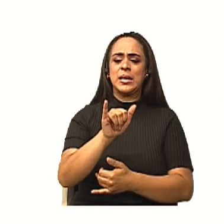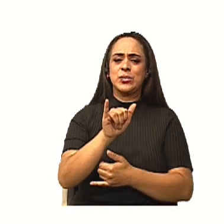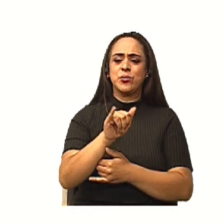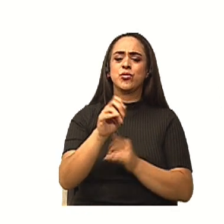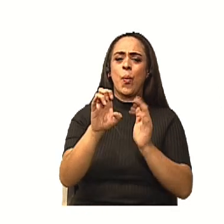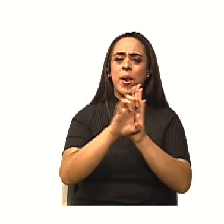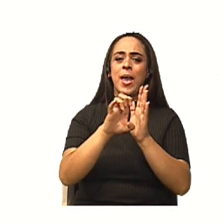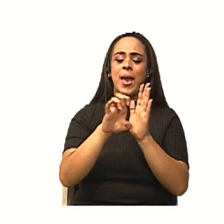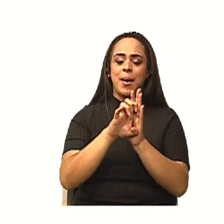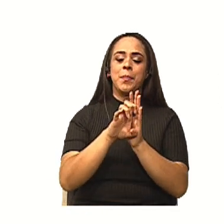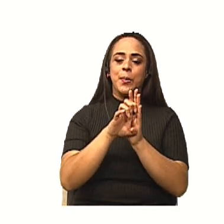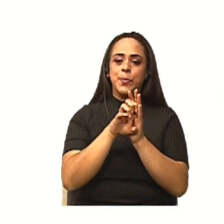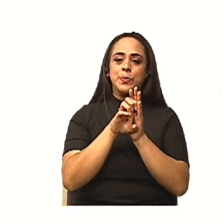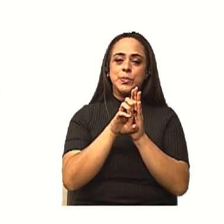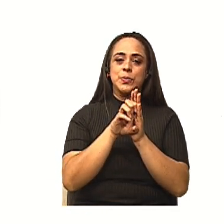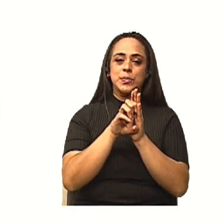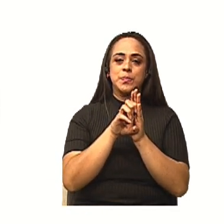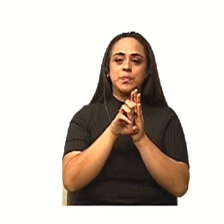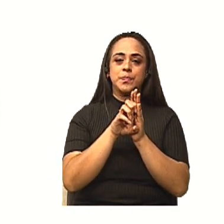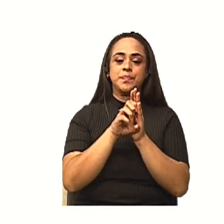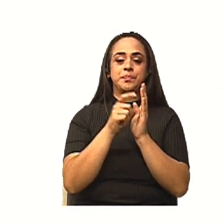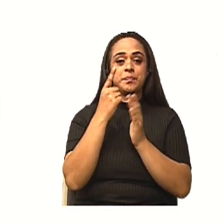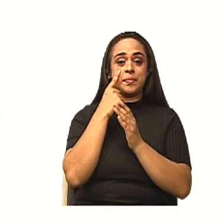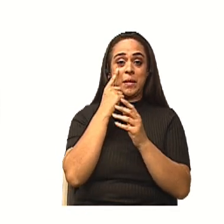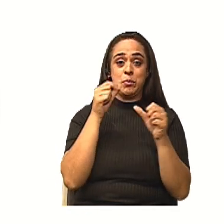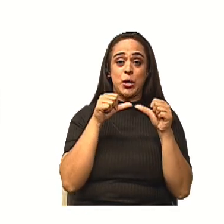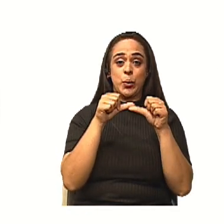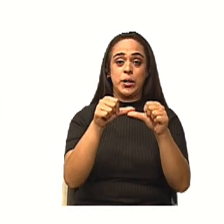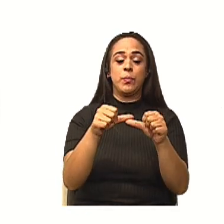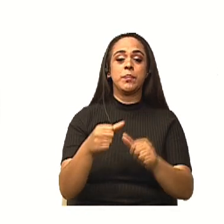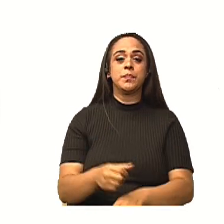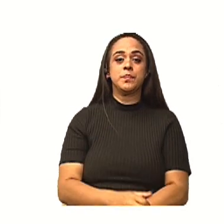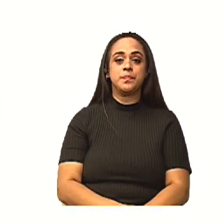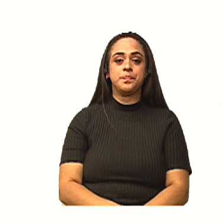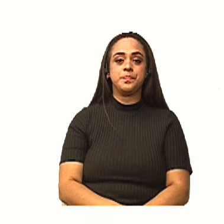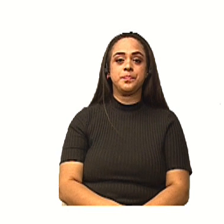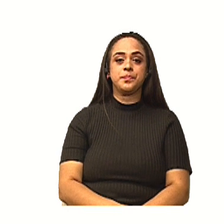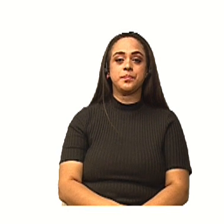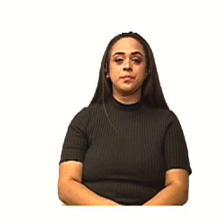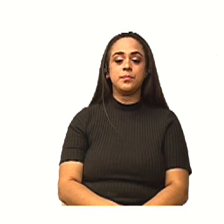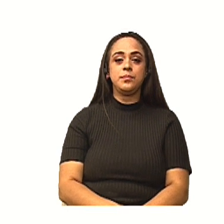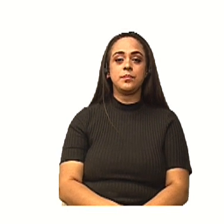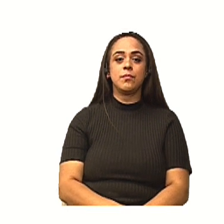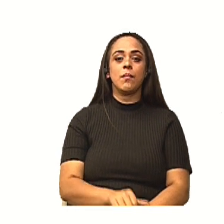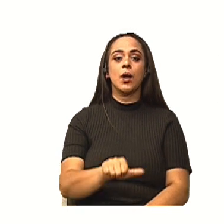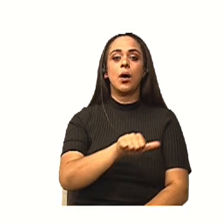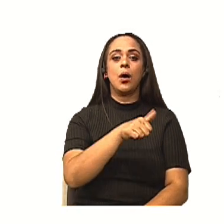disoluciones. Vamos a continuar. Otro ejemplo de mezcla son los